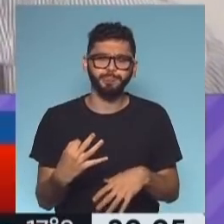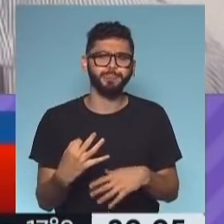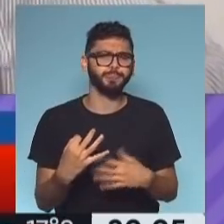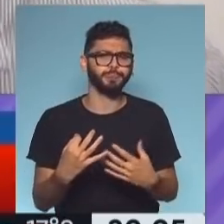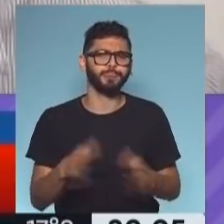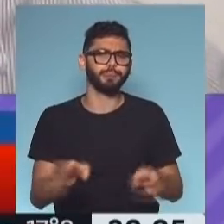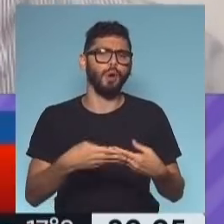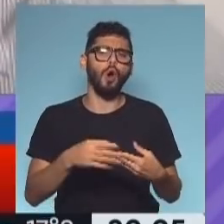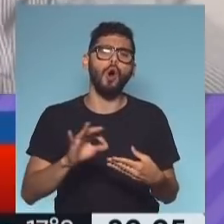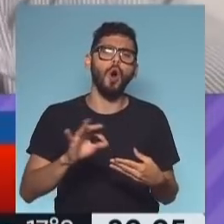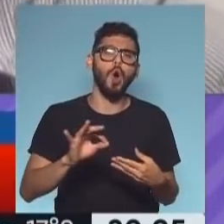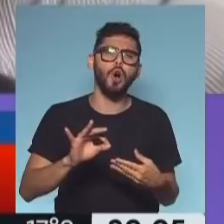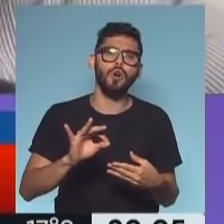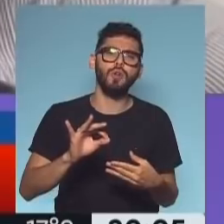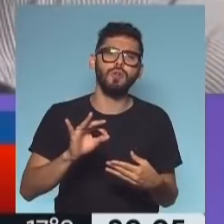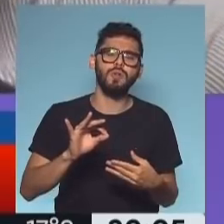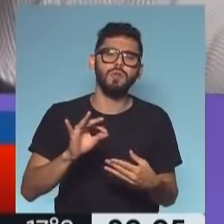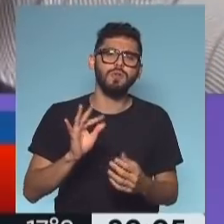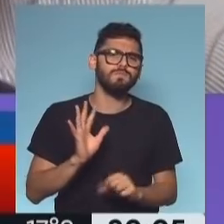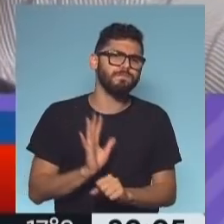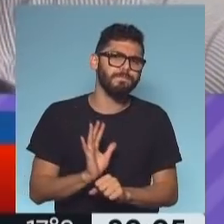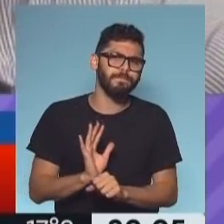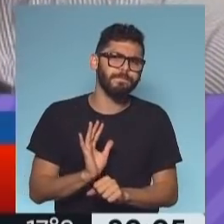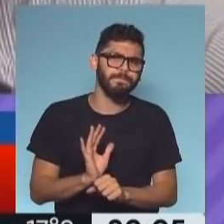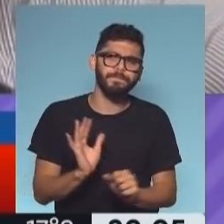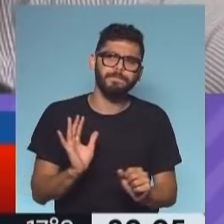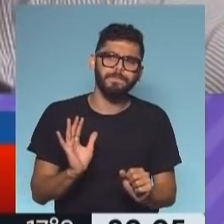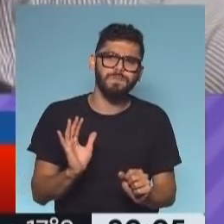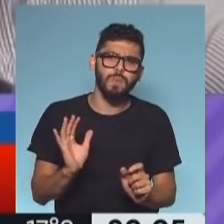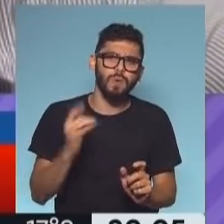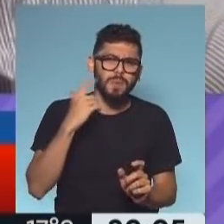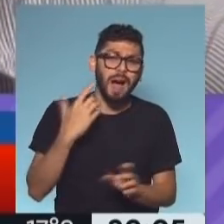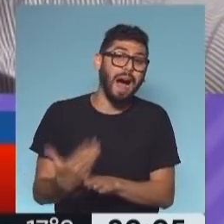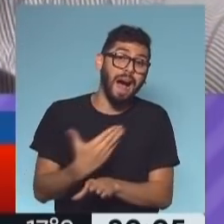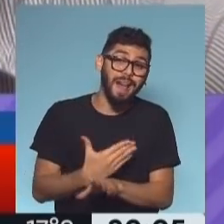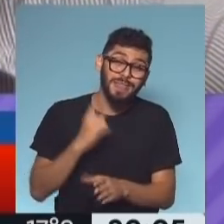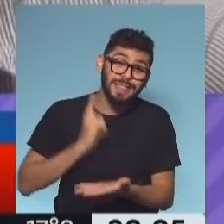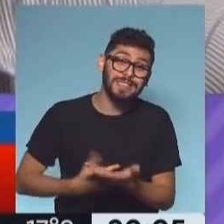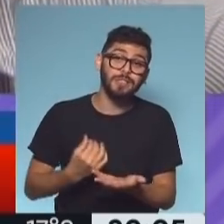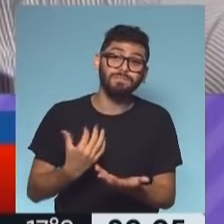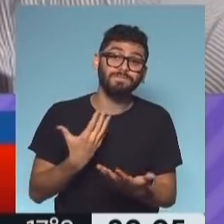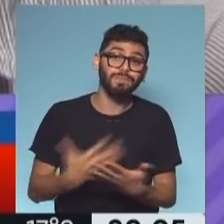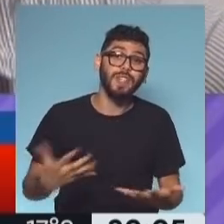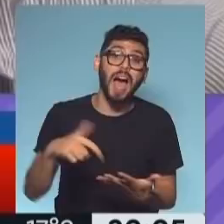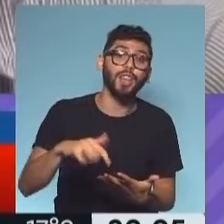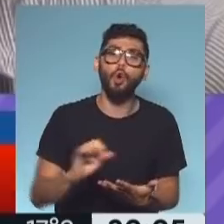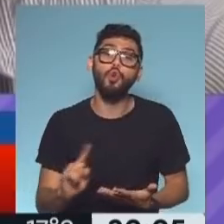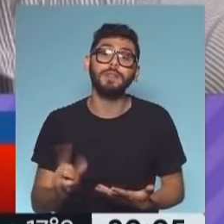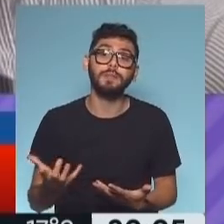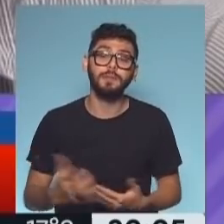medidas restrictivas más fuertes tendrían que estar entre nosotros? Bueno, se tomaron las medidas